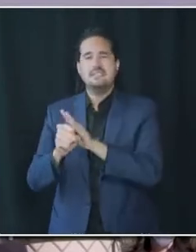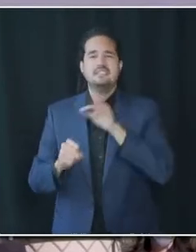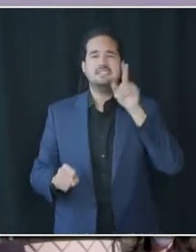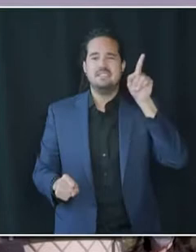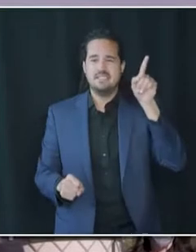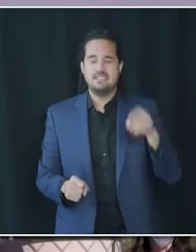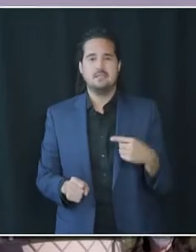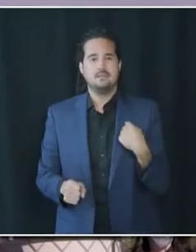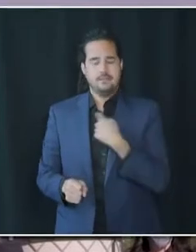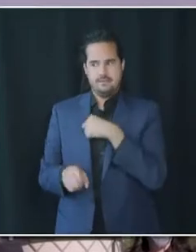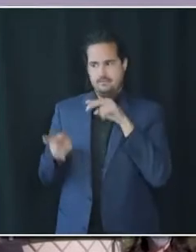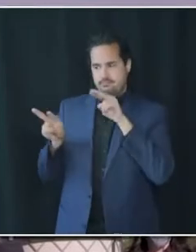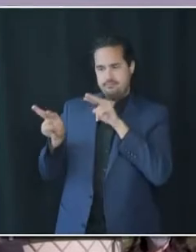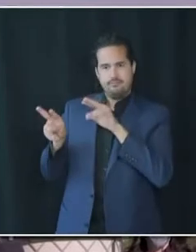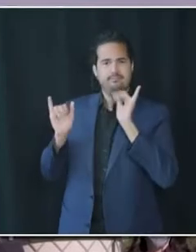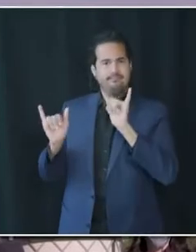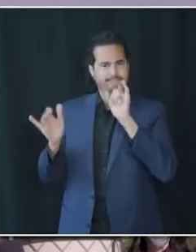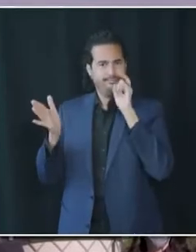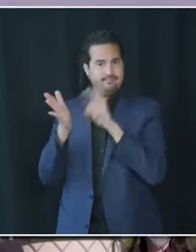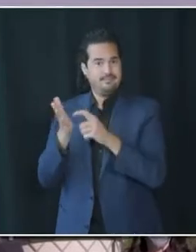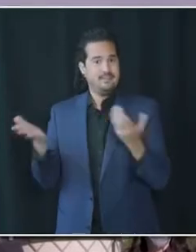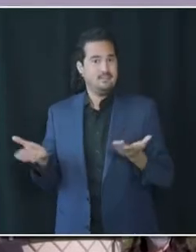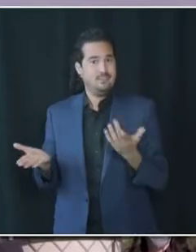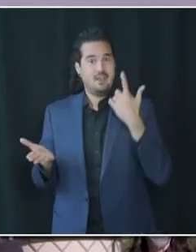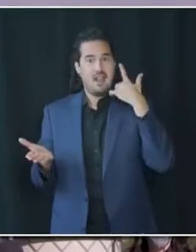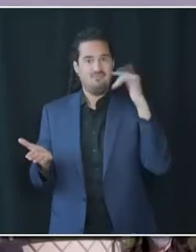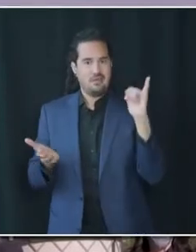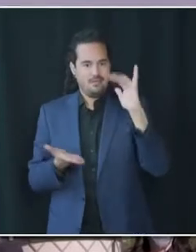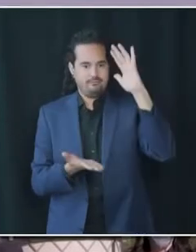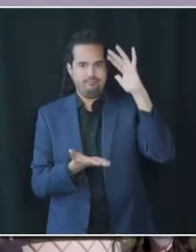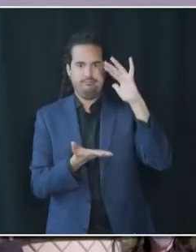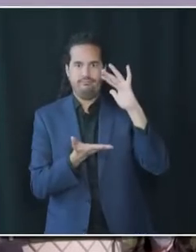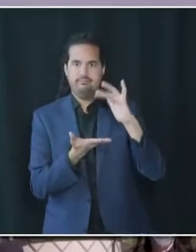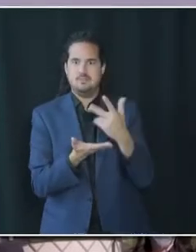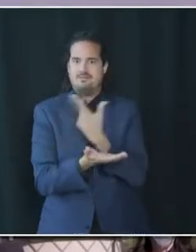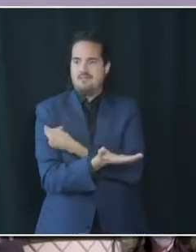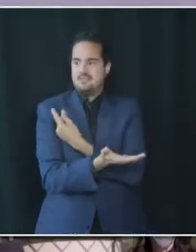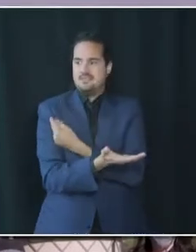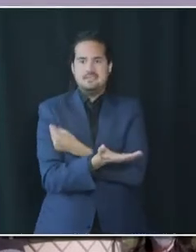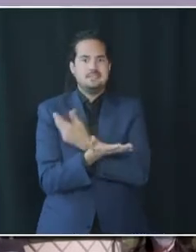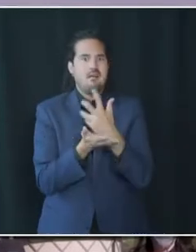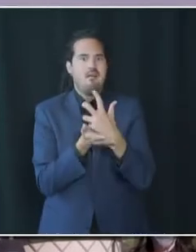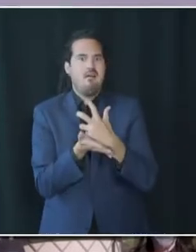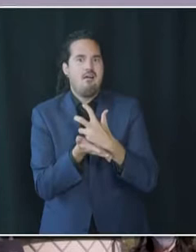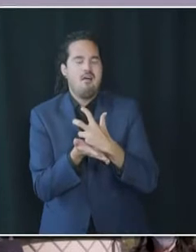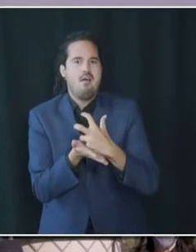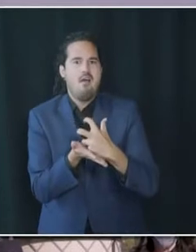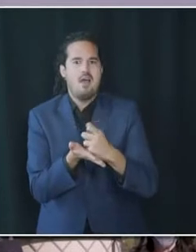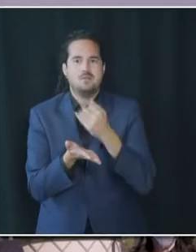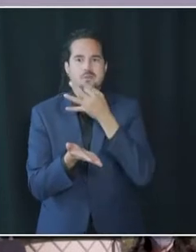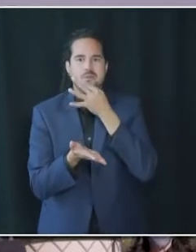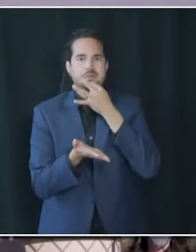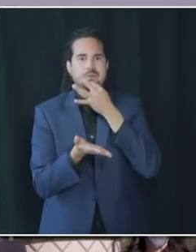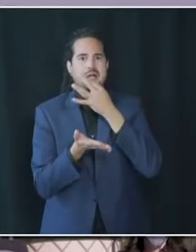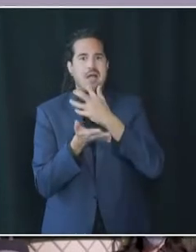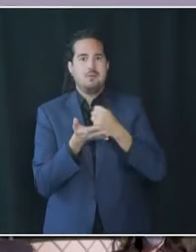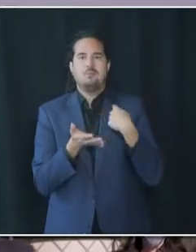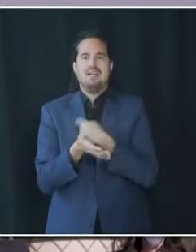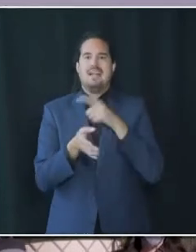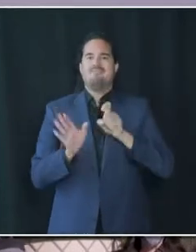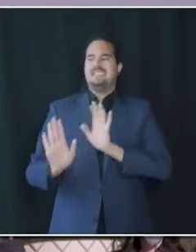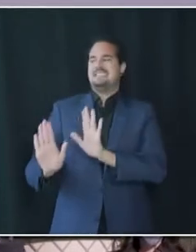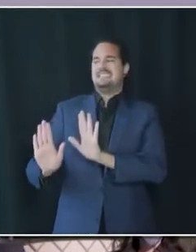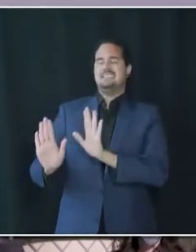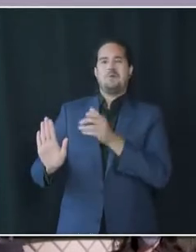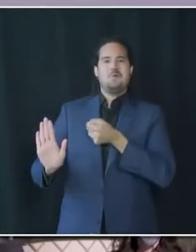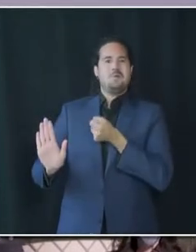estado que ya están viendo que se agotan las vacunas donde están haciendo una reducción de la administración de